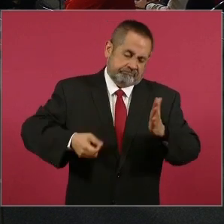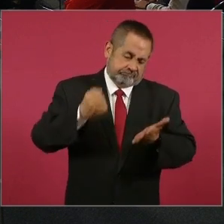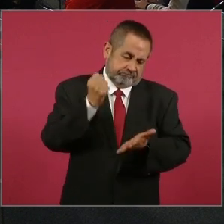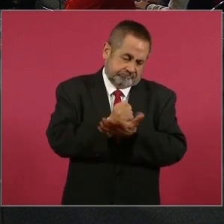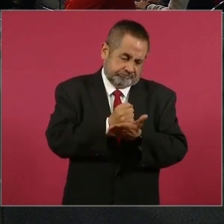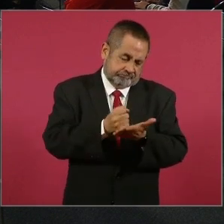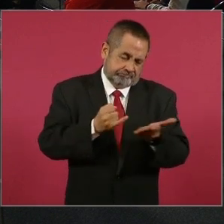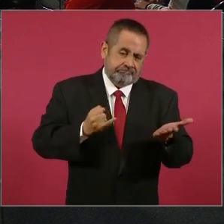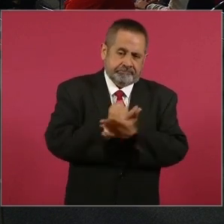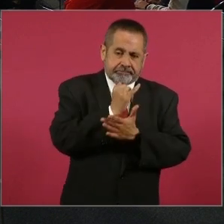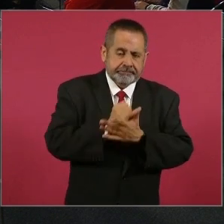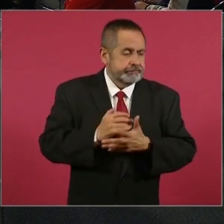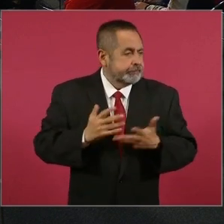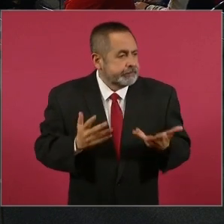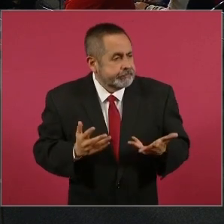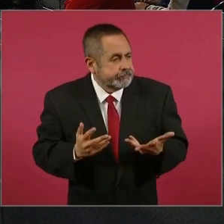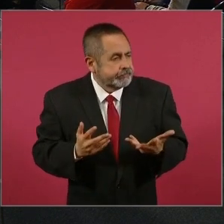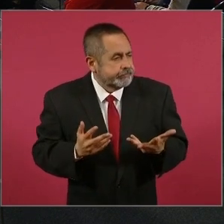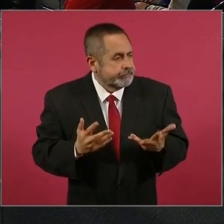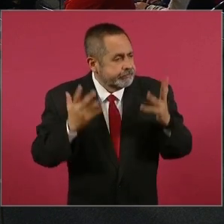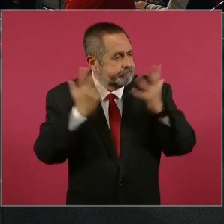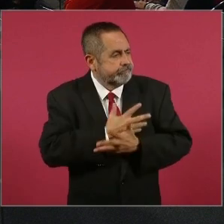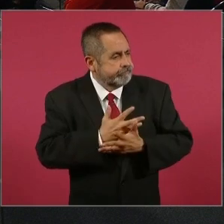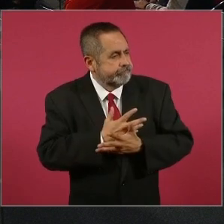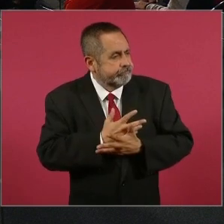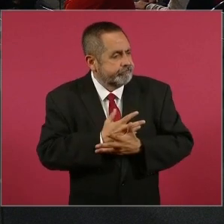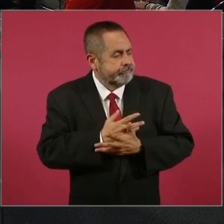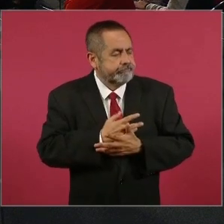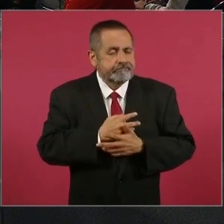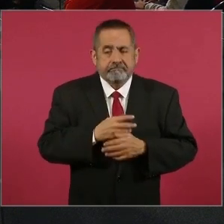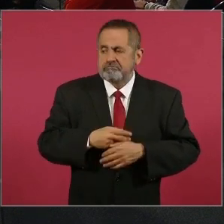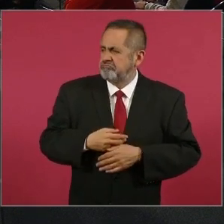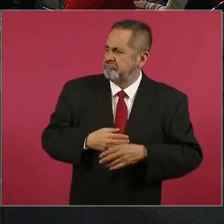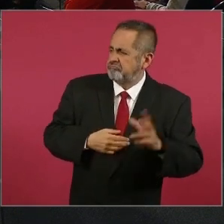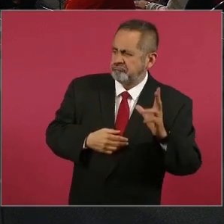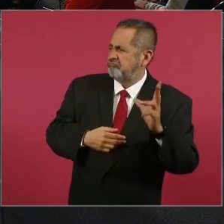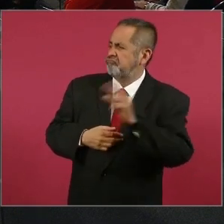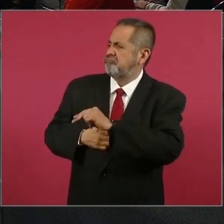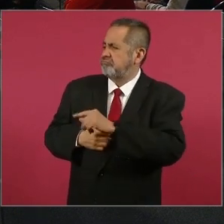ya y nunca descaradamente diciendo